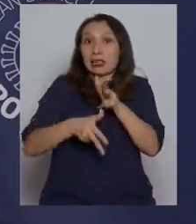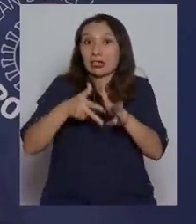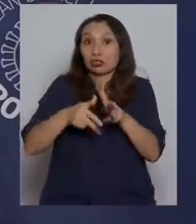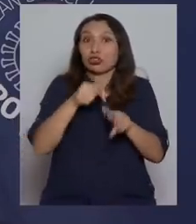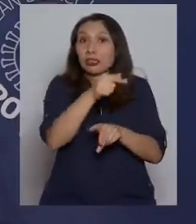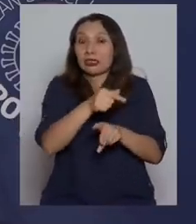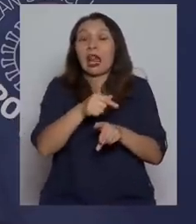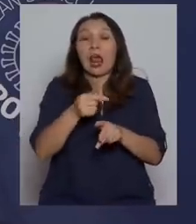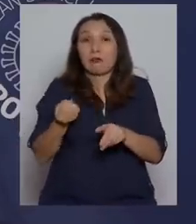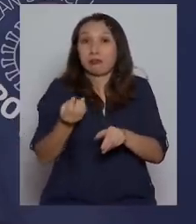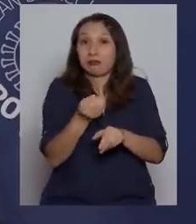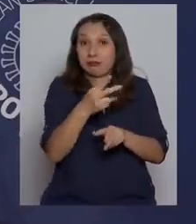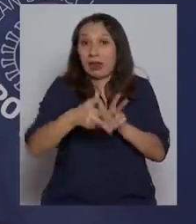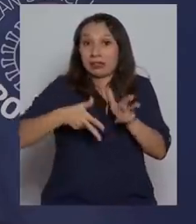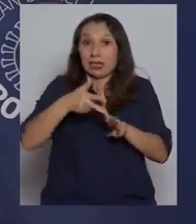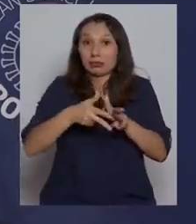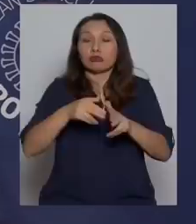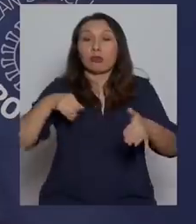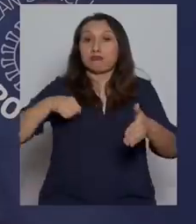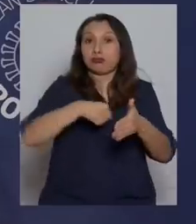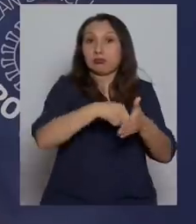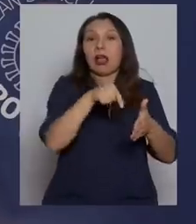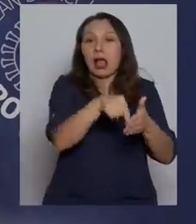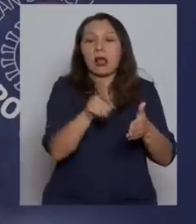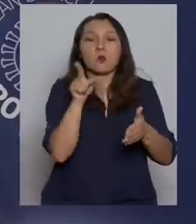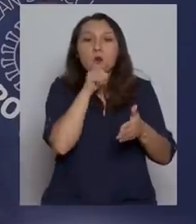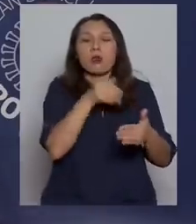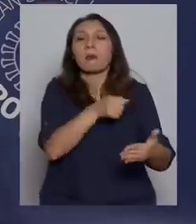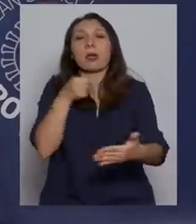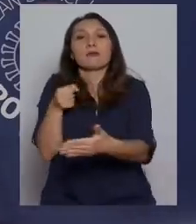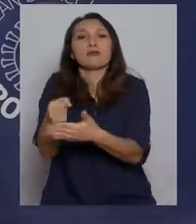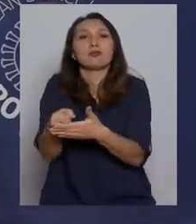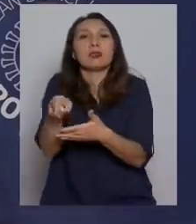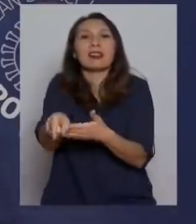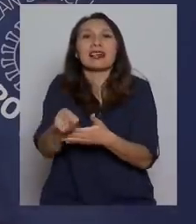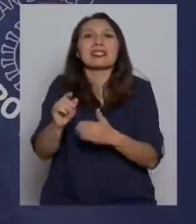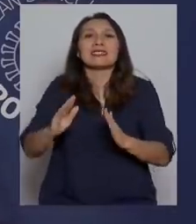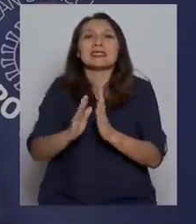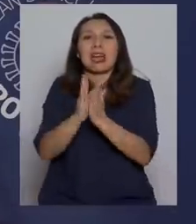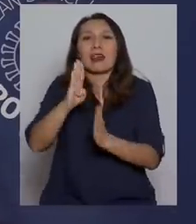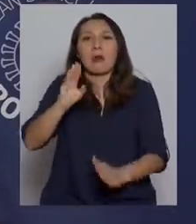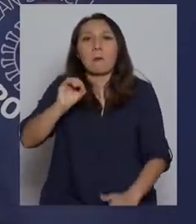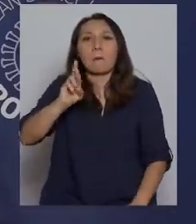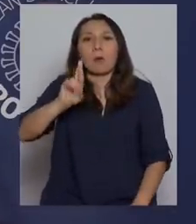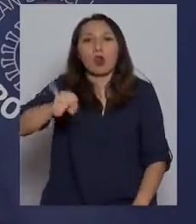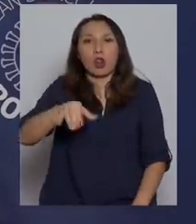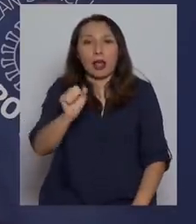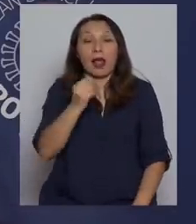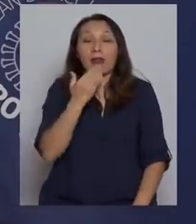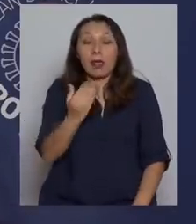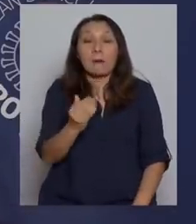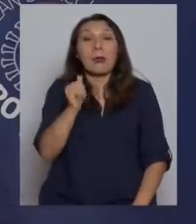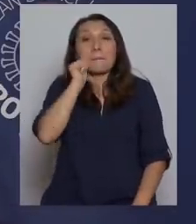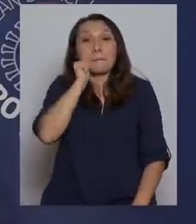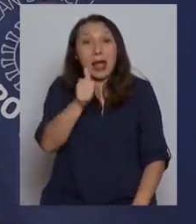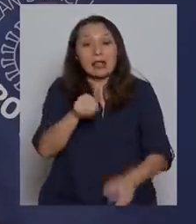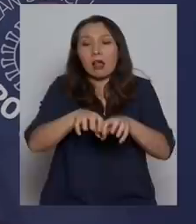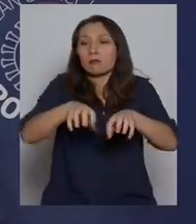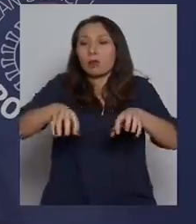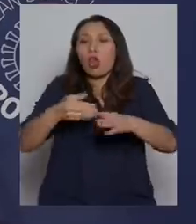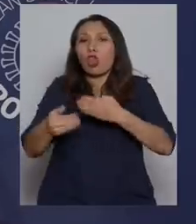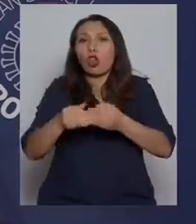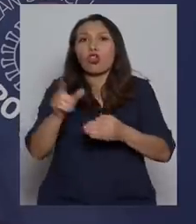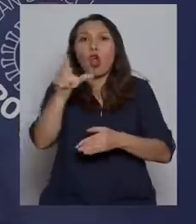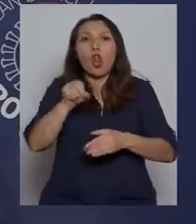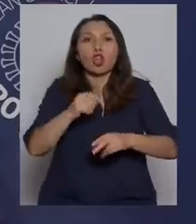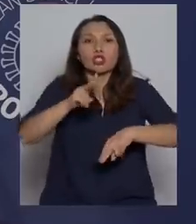central, en el terminal de la estación central y en el terminal San Borja. En el día de mañana estaremos instalados en el terminal